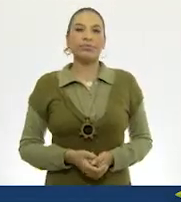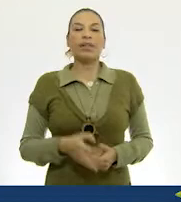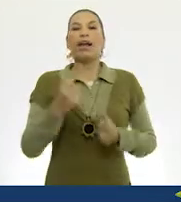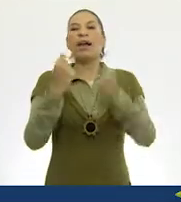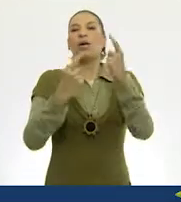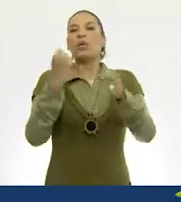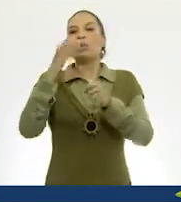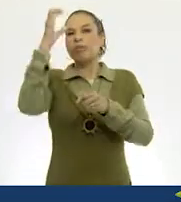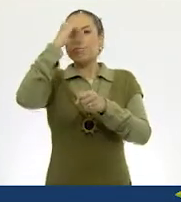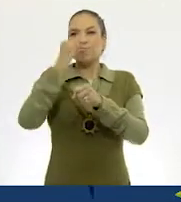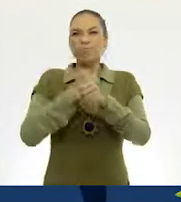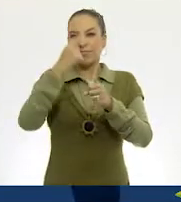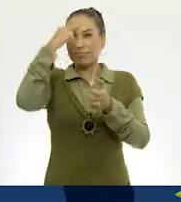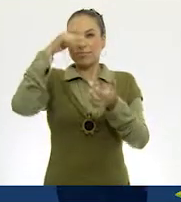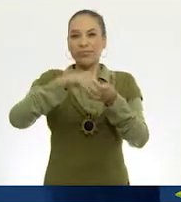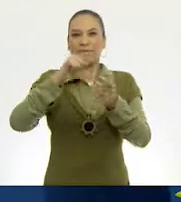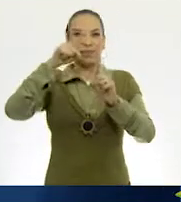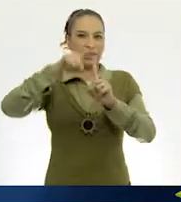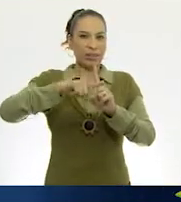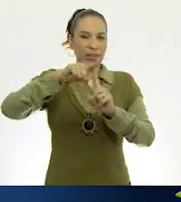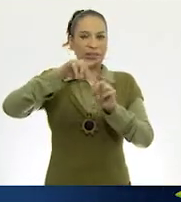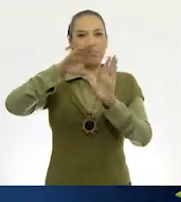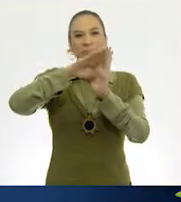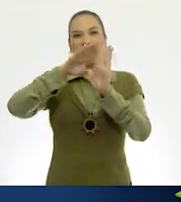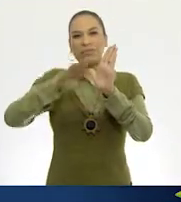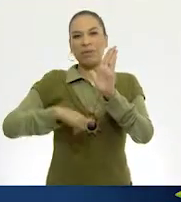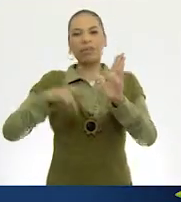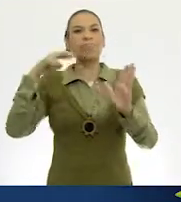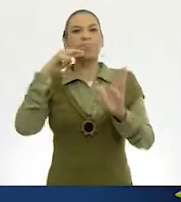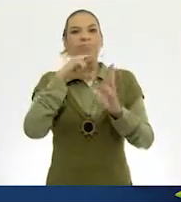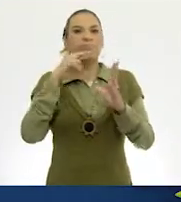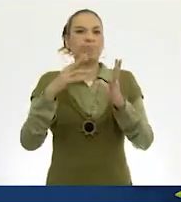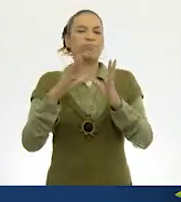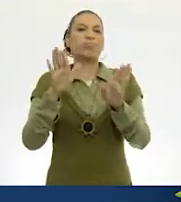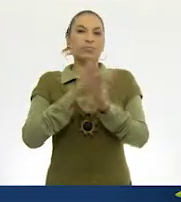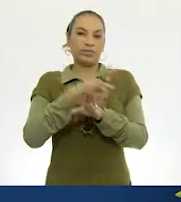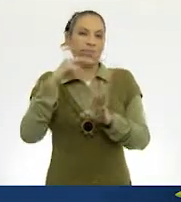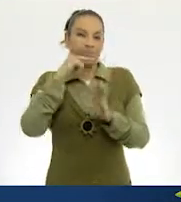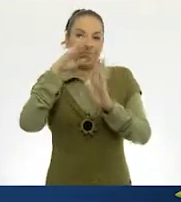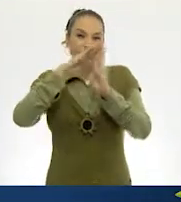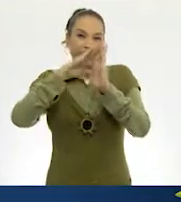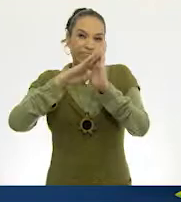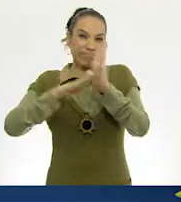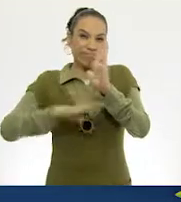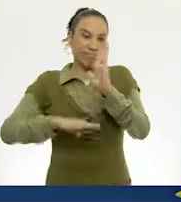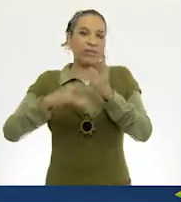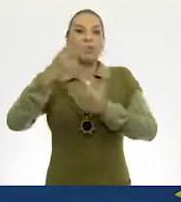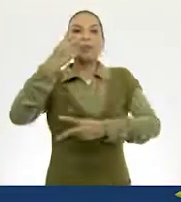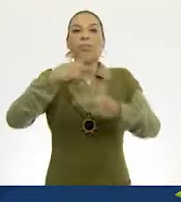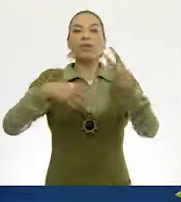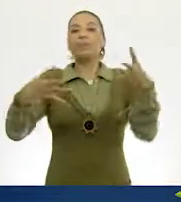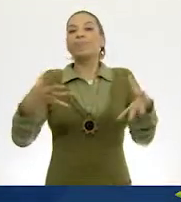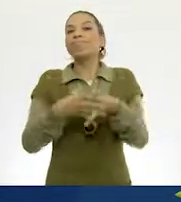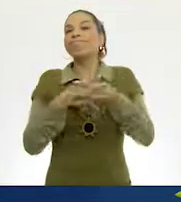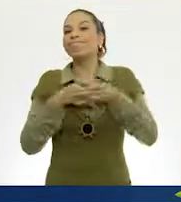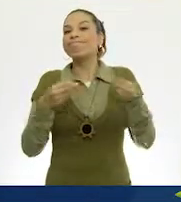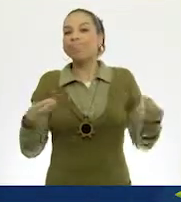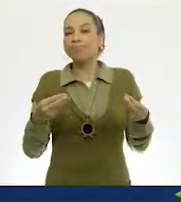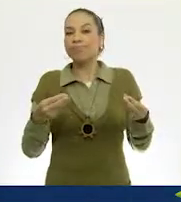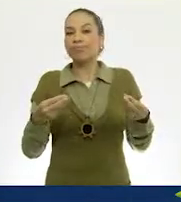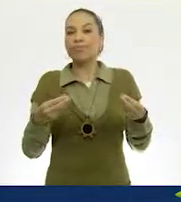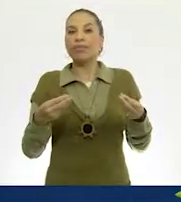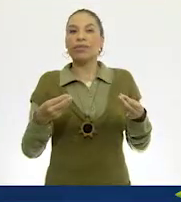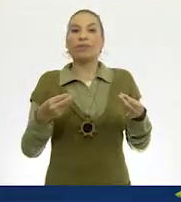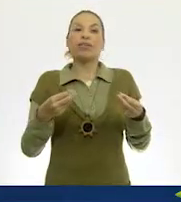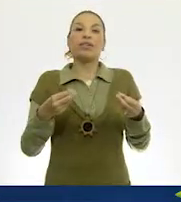Algunos científicos creen que la temperatura disminuyó con tal rapidez y a tal grado que originó la desaparición de